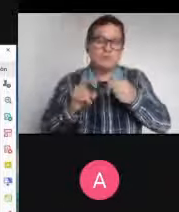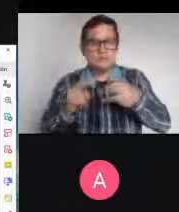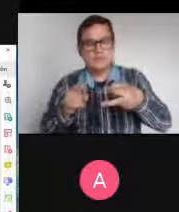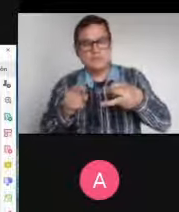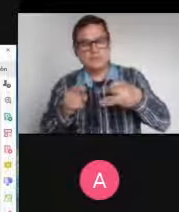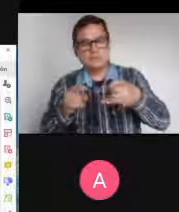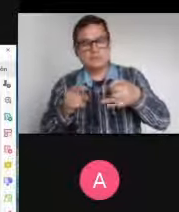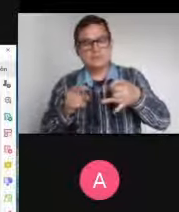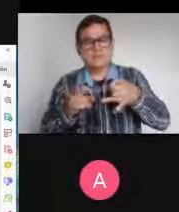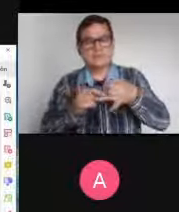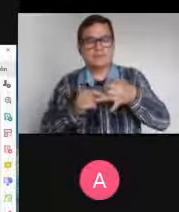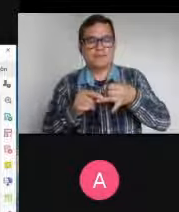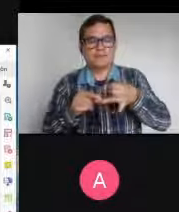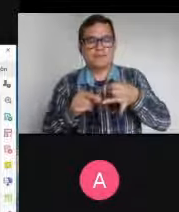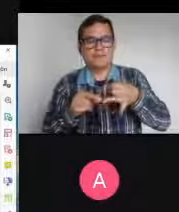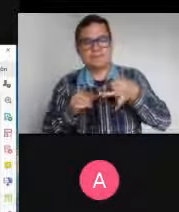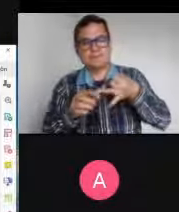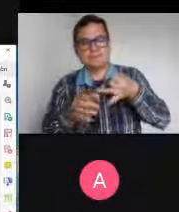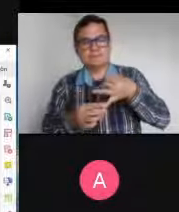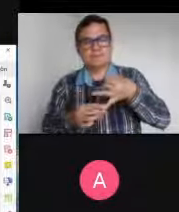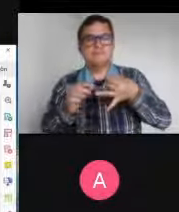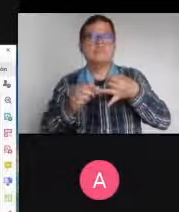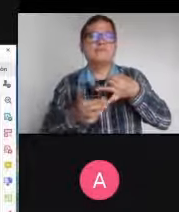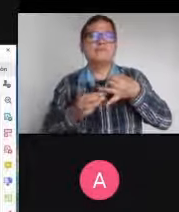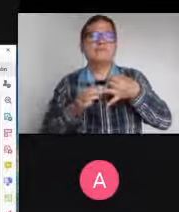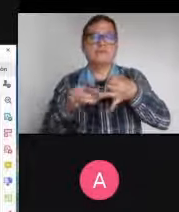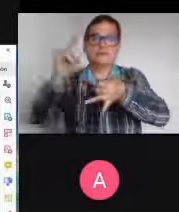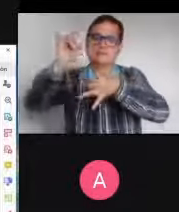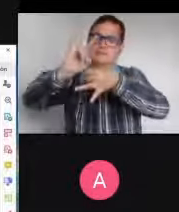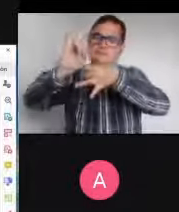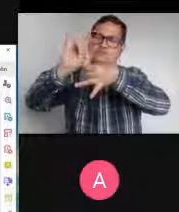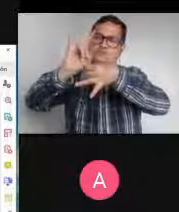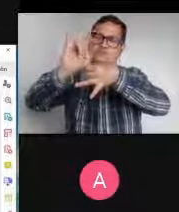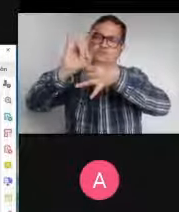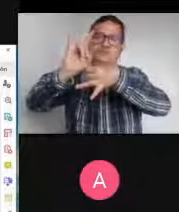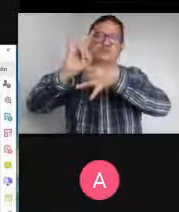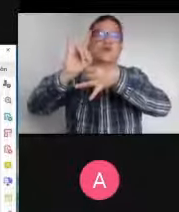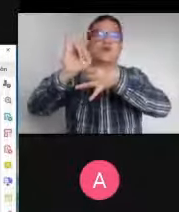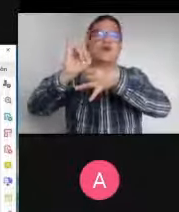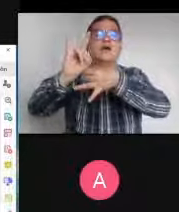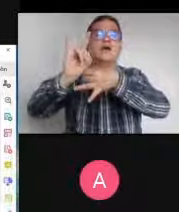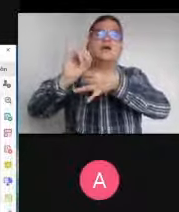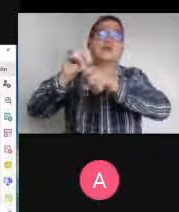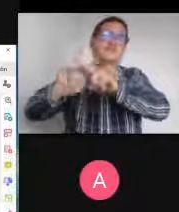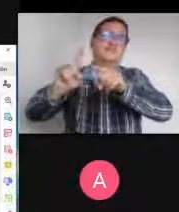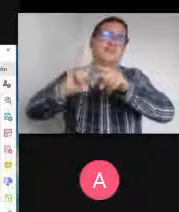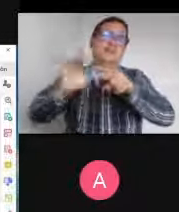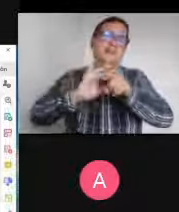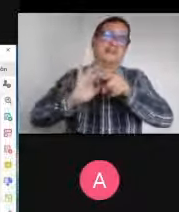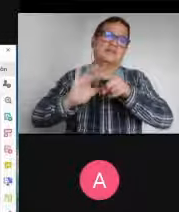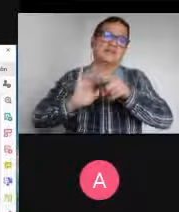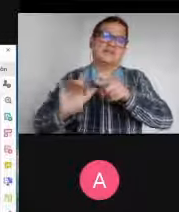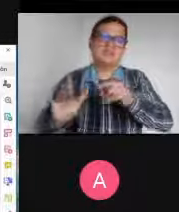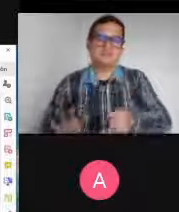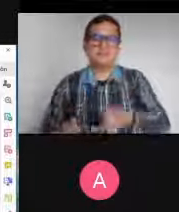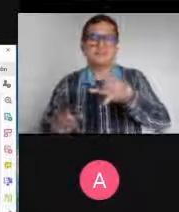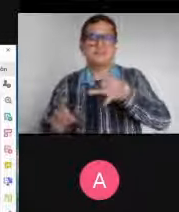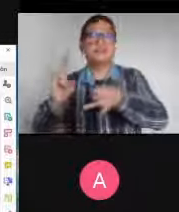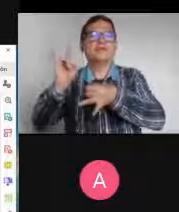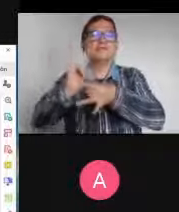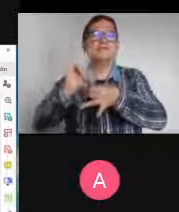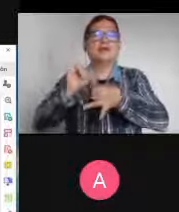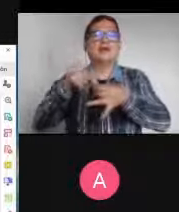lo conectemos, pues lo podemos utilizar para diferentes aplicaciones. La más utilizada es